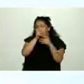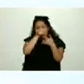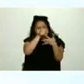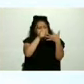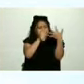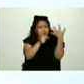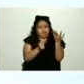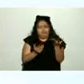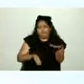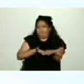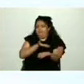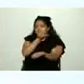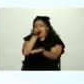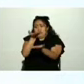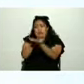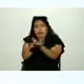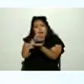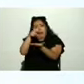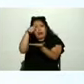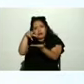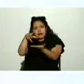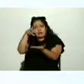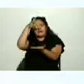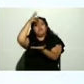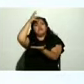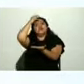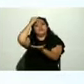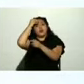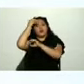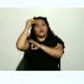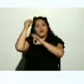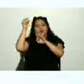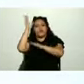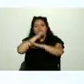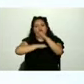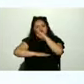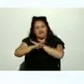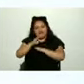salir adelante, y no solamente ellos, sino también sus familias.